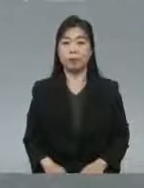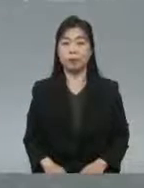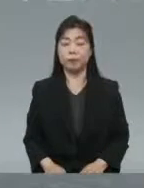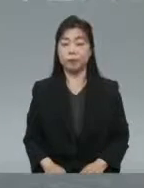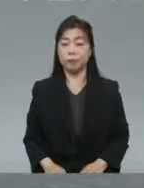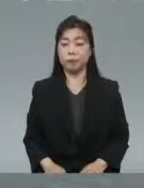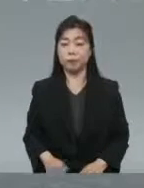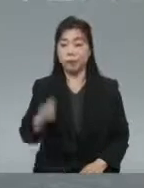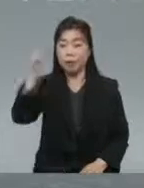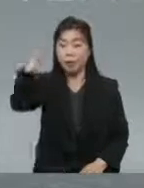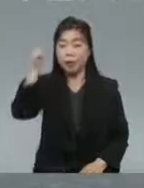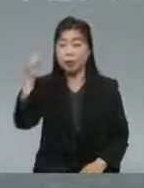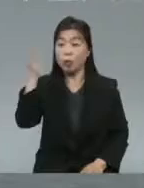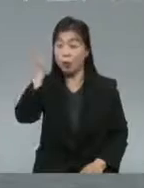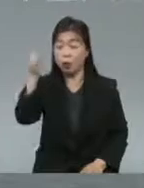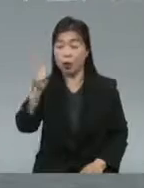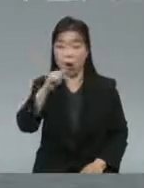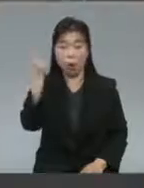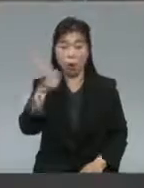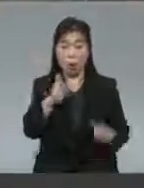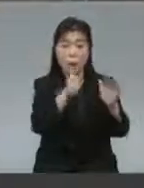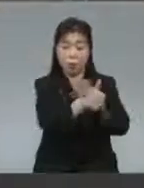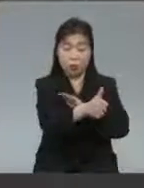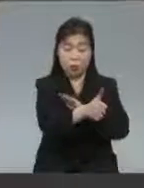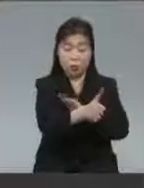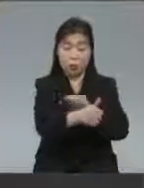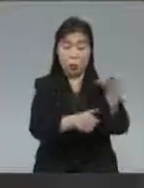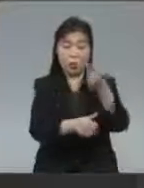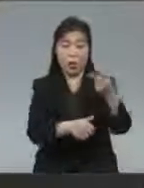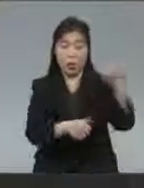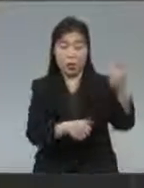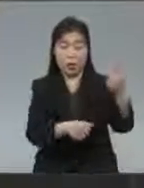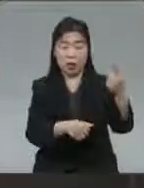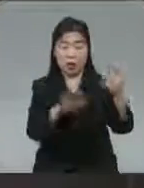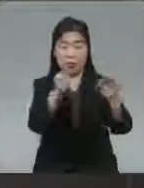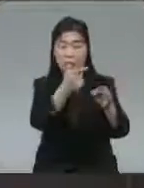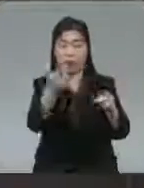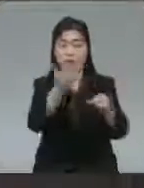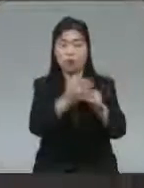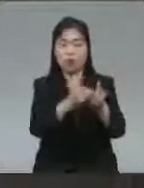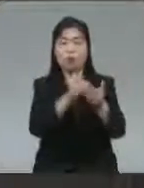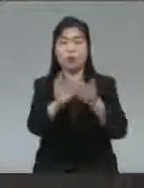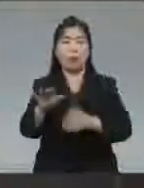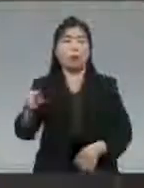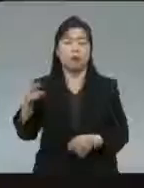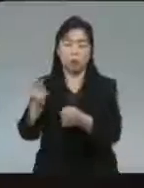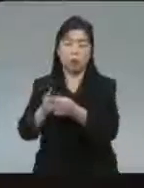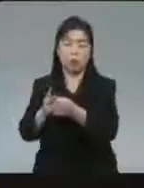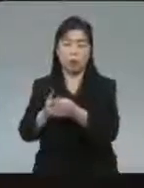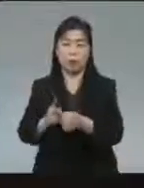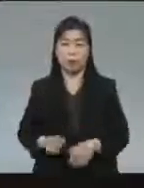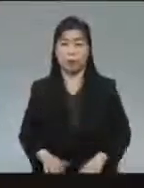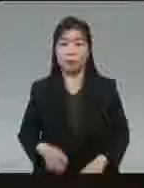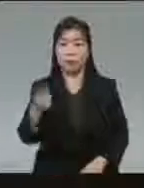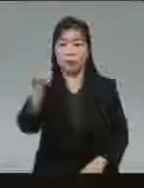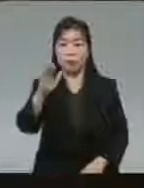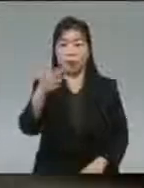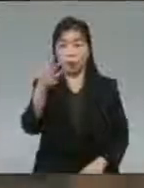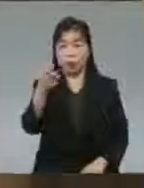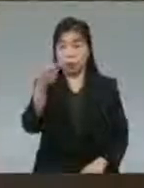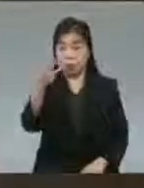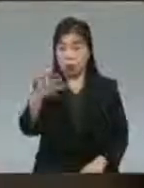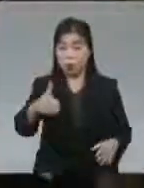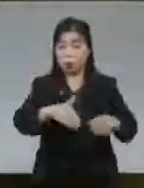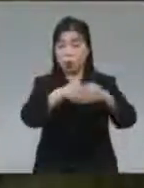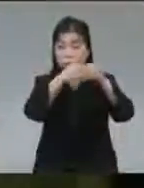de hungría por la especial atención prestada para levantar este símbolo en homenaje a las víctimas es la primera visita de un mandatario surcoreano